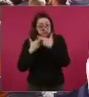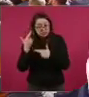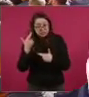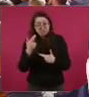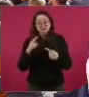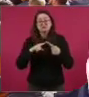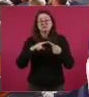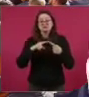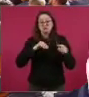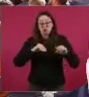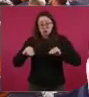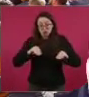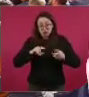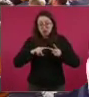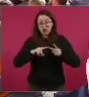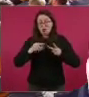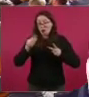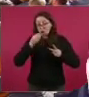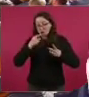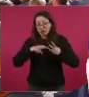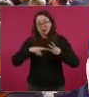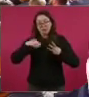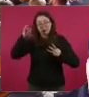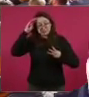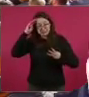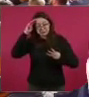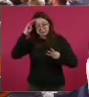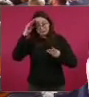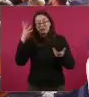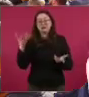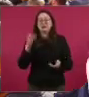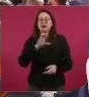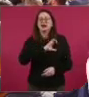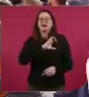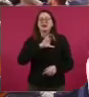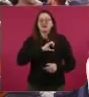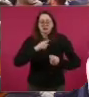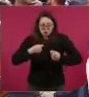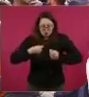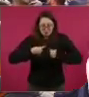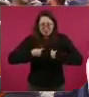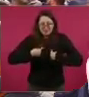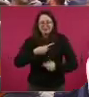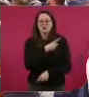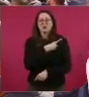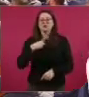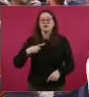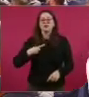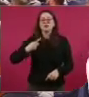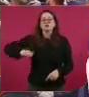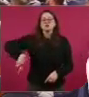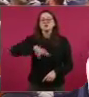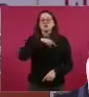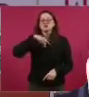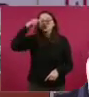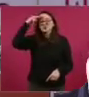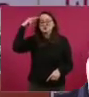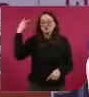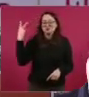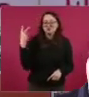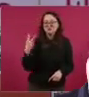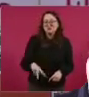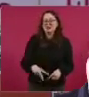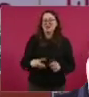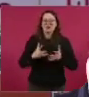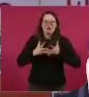qué pensamos? Quiéranse mucho, créansela. Los mexicanos somos grandes, grandes en todas